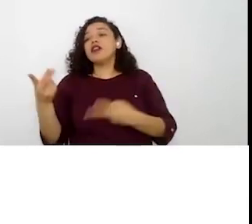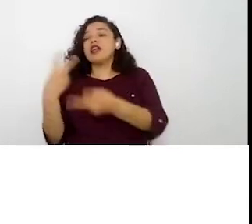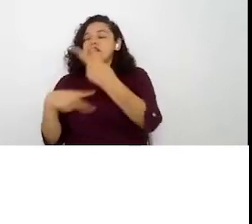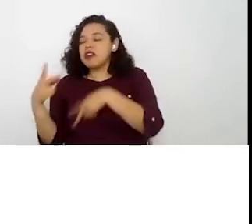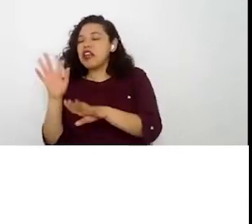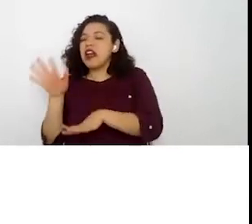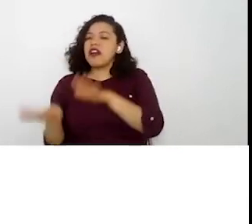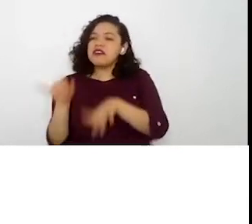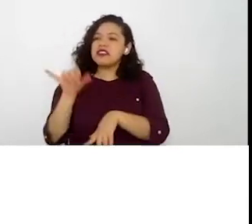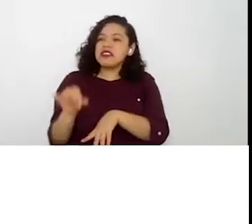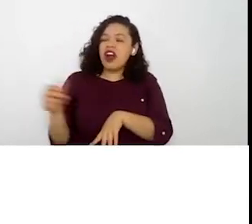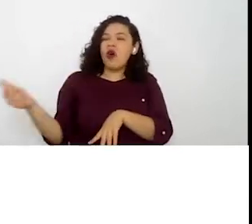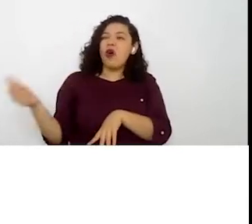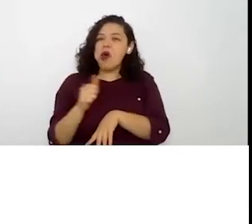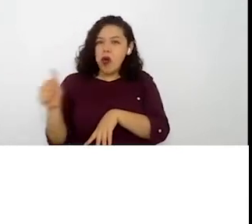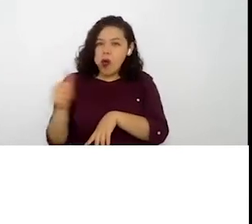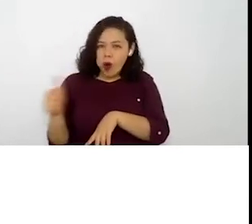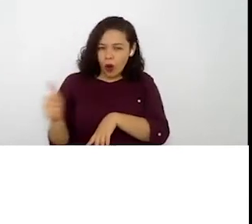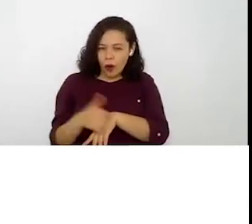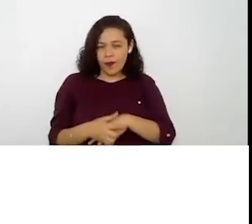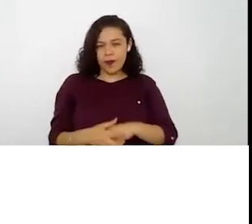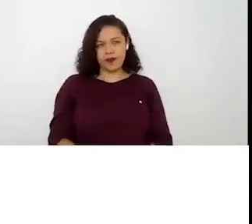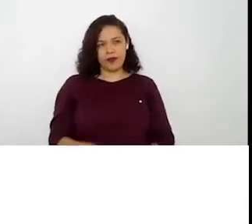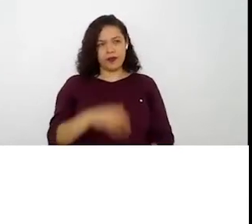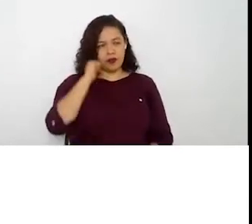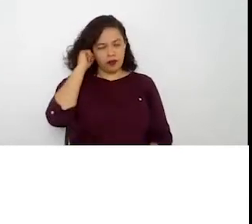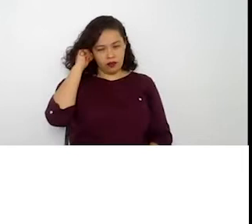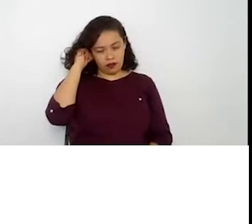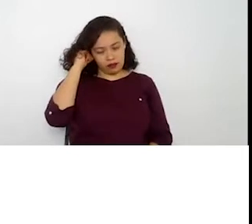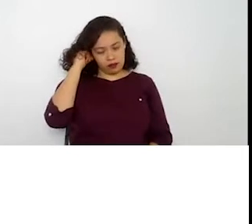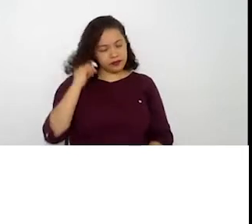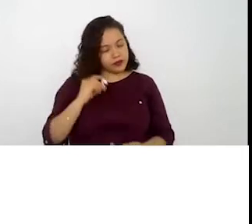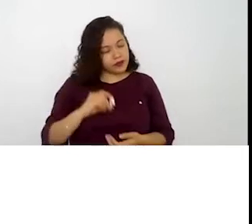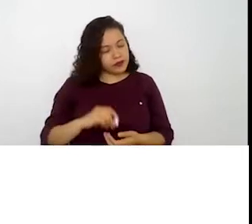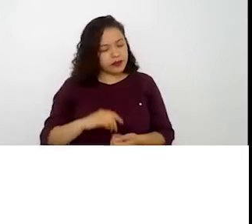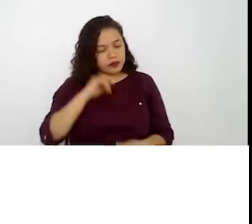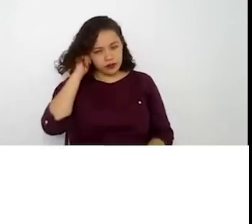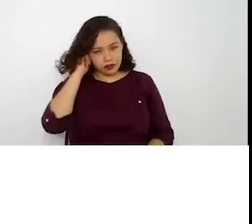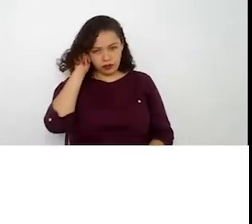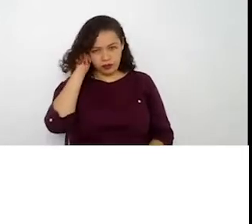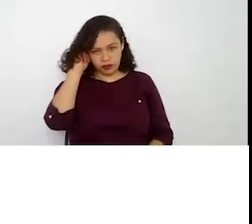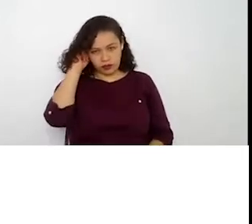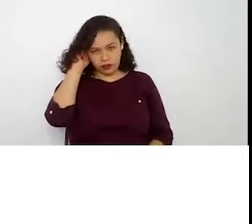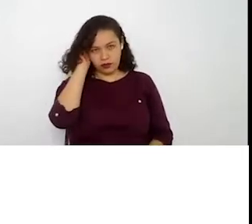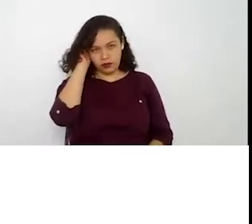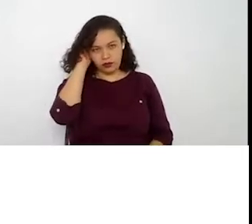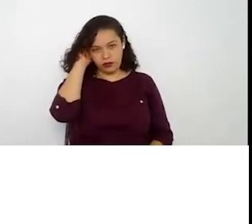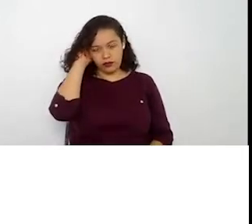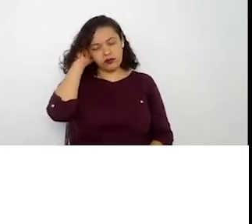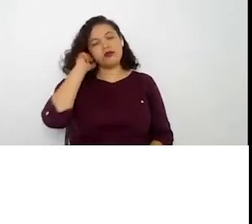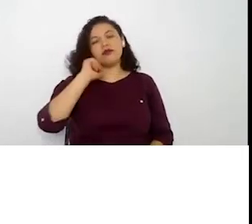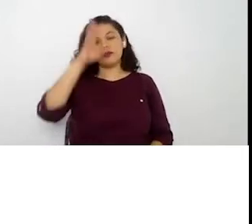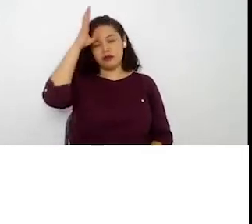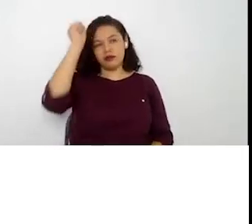esporádicos la población este estos conceptos ustedes los pueden encontrar en el instructivo